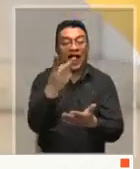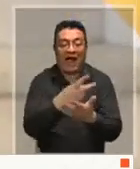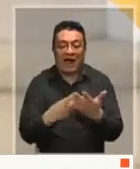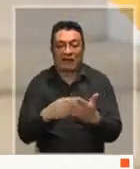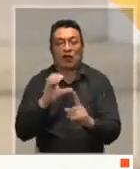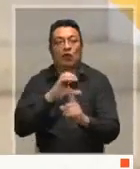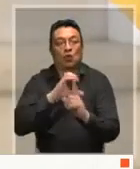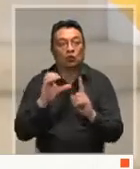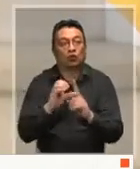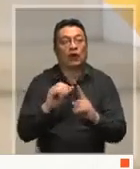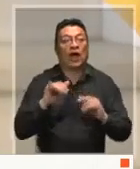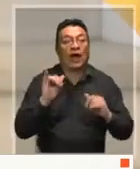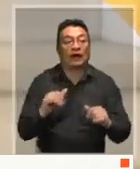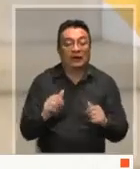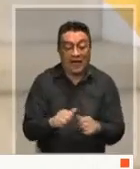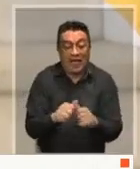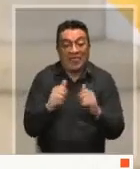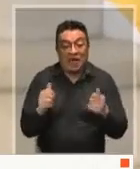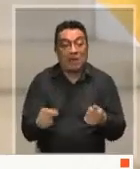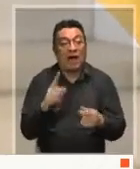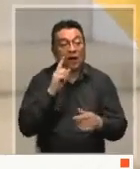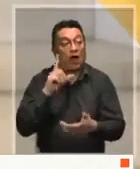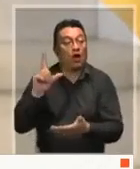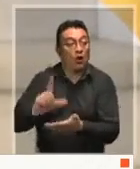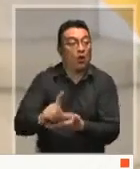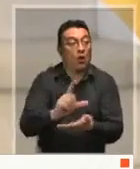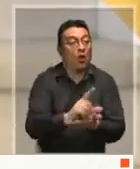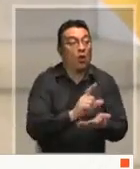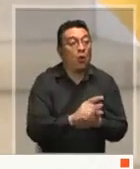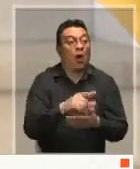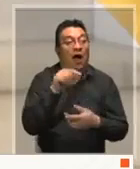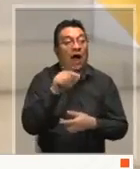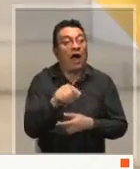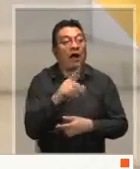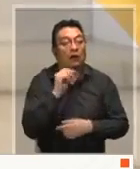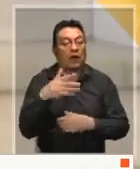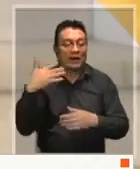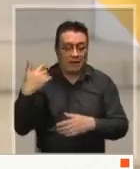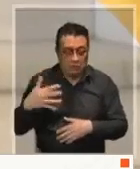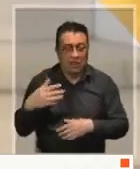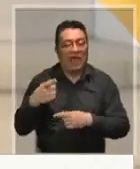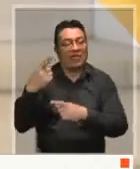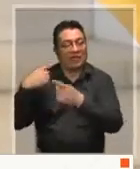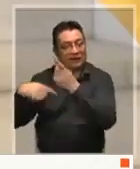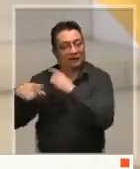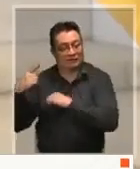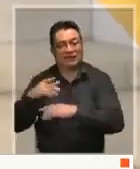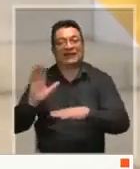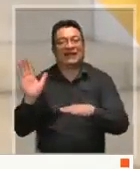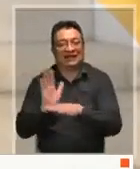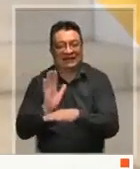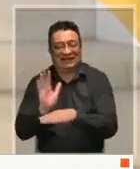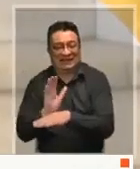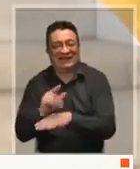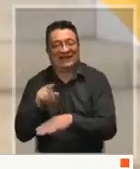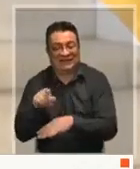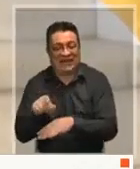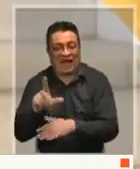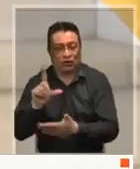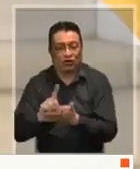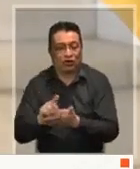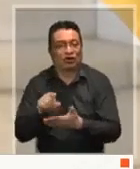y sobre todo espacios que tienen un carácter patrimonial tan importante como el que tiene este teatro. Hay generaciones